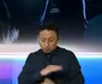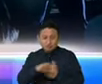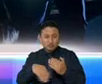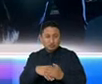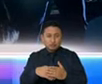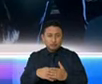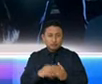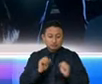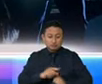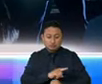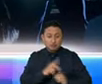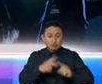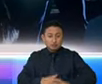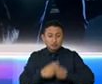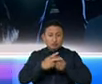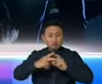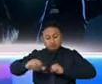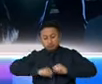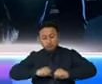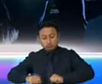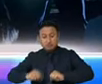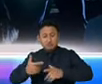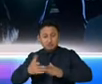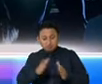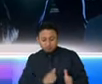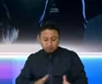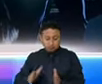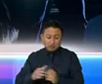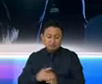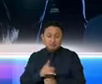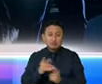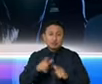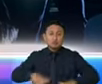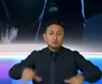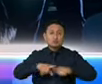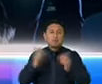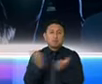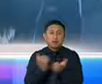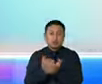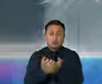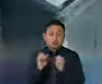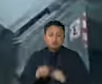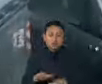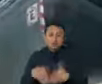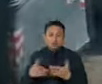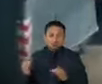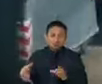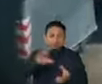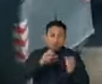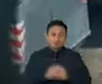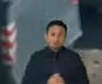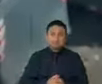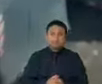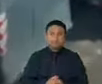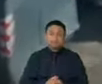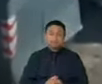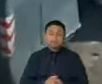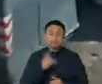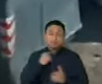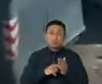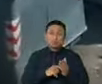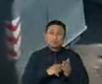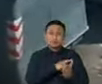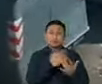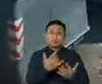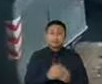ya en plena ejecución del reordenamiento de las rutas de contenerización. Pero mientras esto sucede, escenas como estas en donde